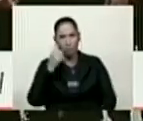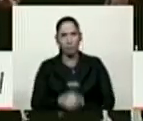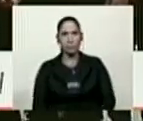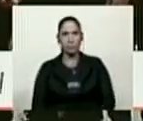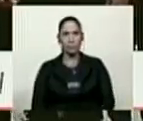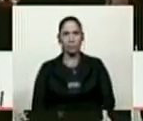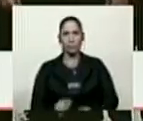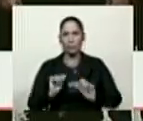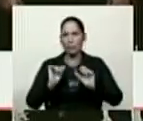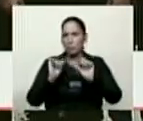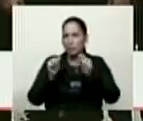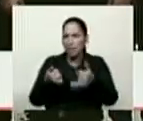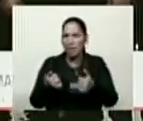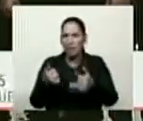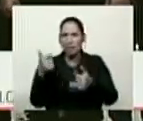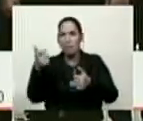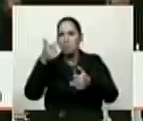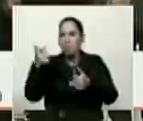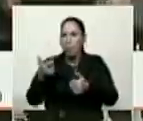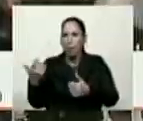a buscar excusas y a dar vueltas.